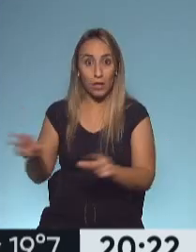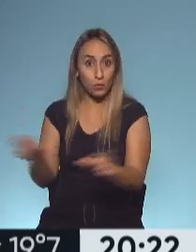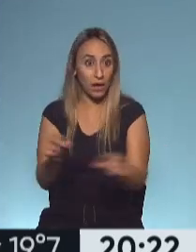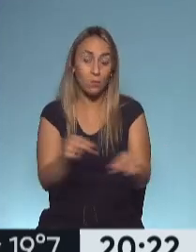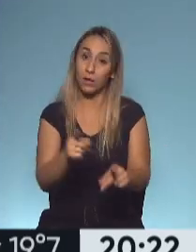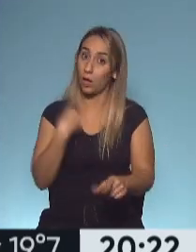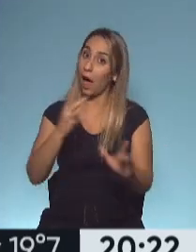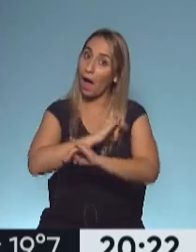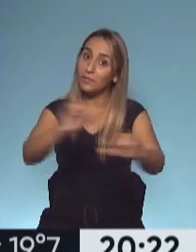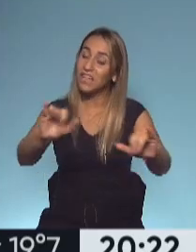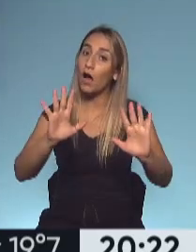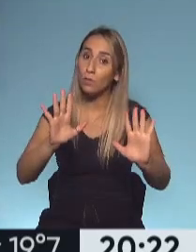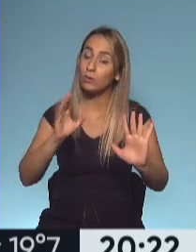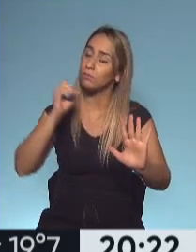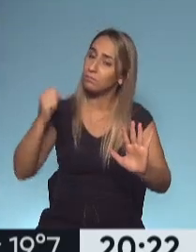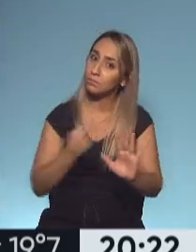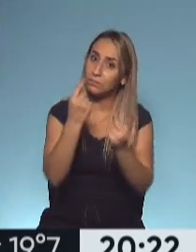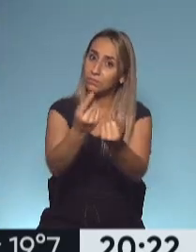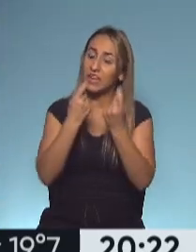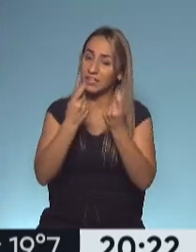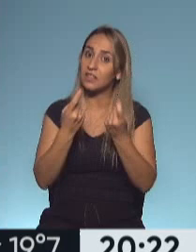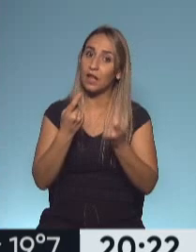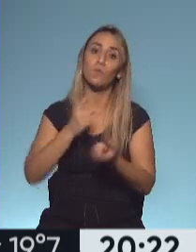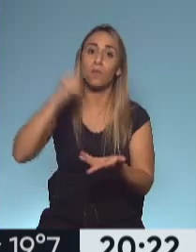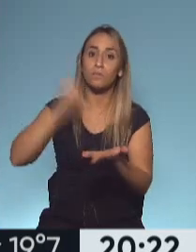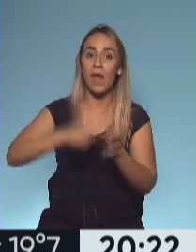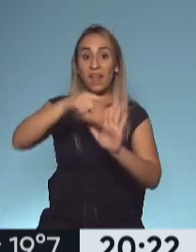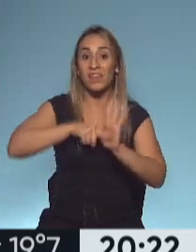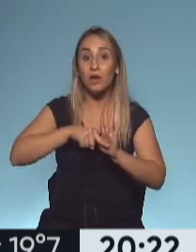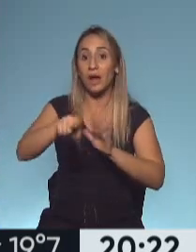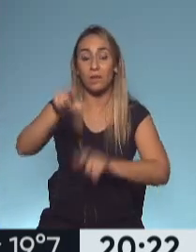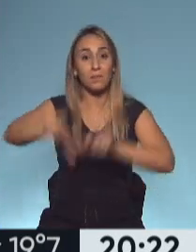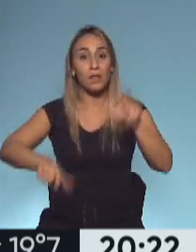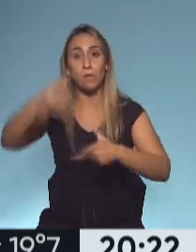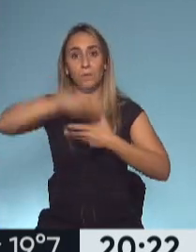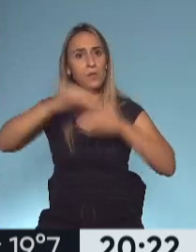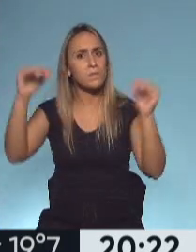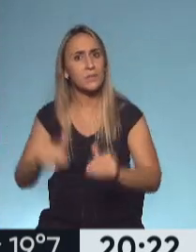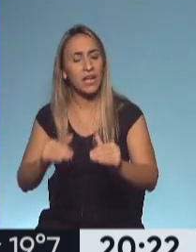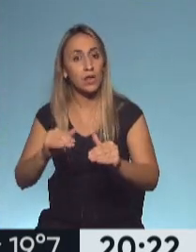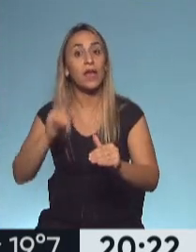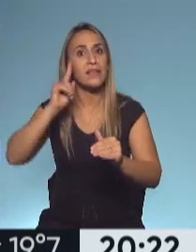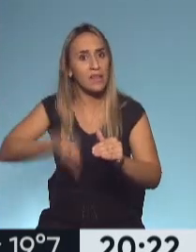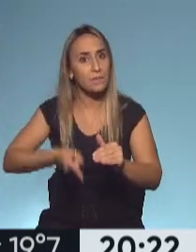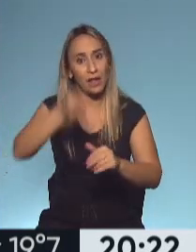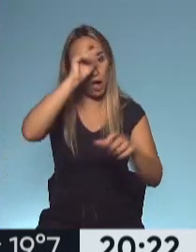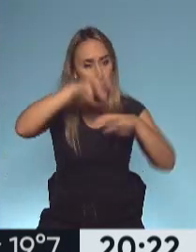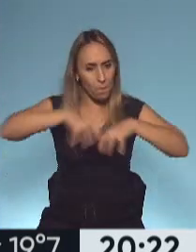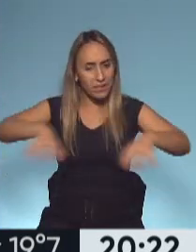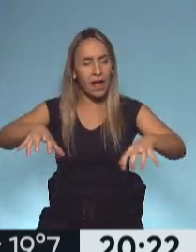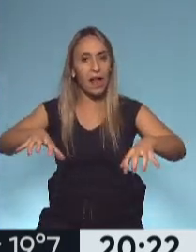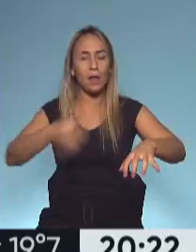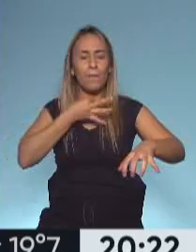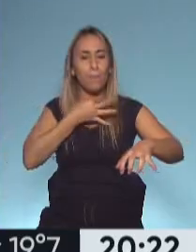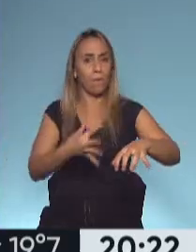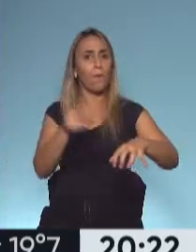imperiosa necesidad de endurecer medidas para bajar el número de casos y descomprimir el sistema de